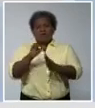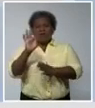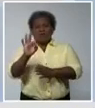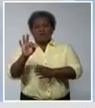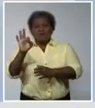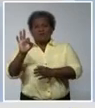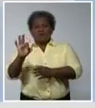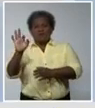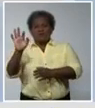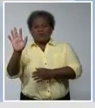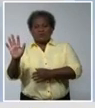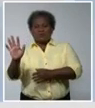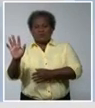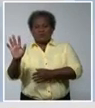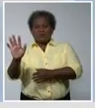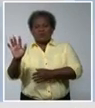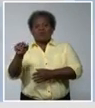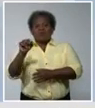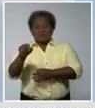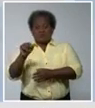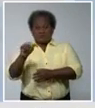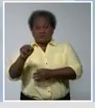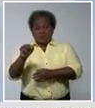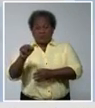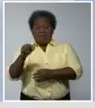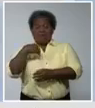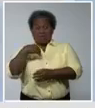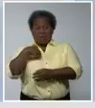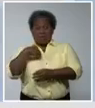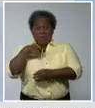3.885, con una evolución clínica estable.